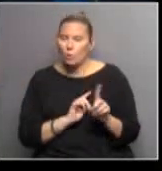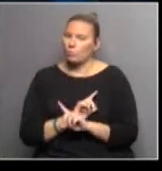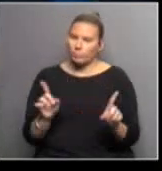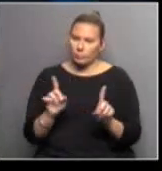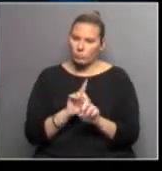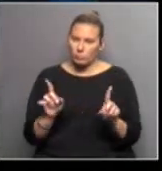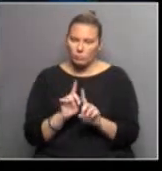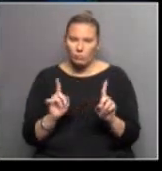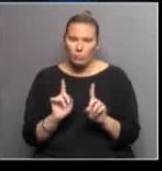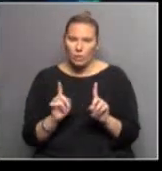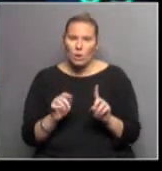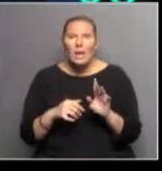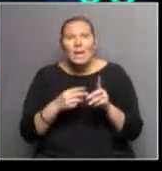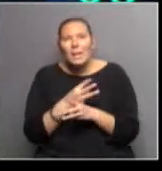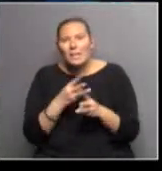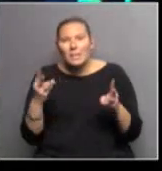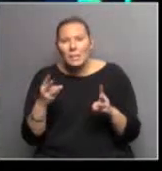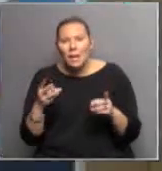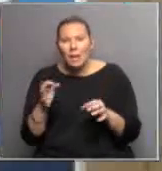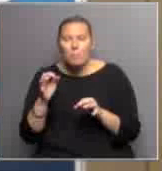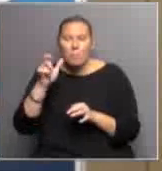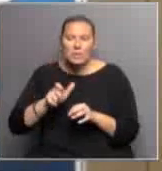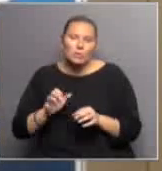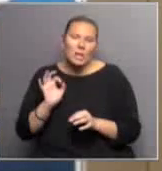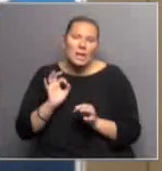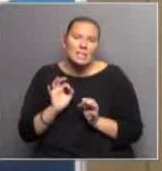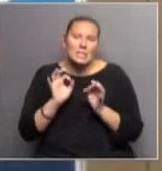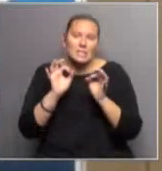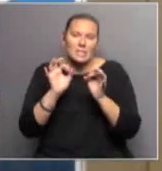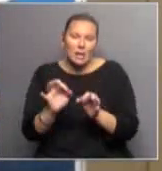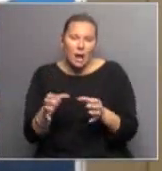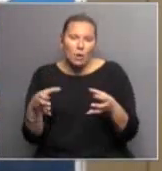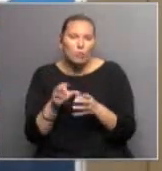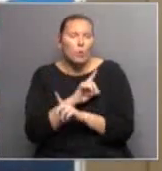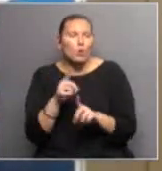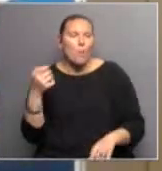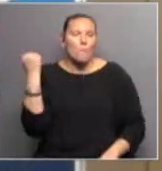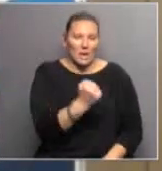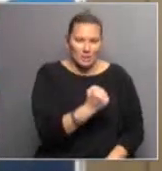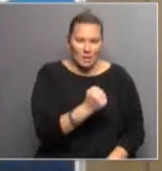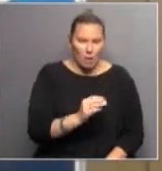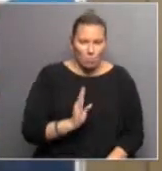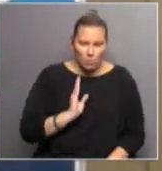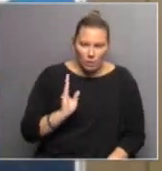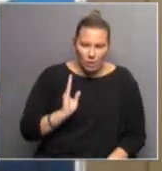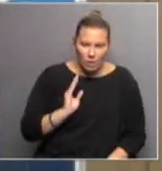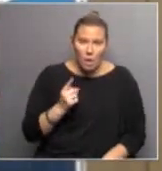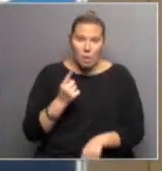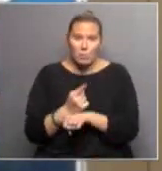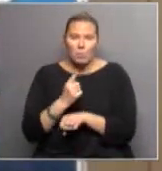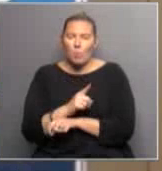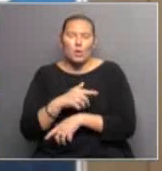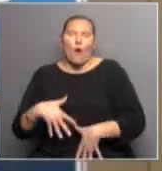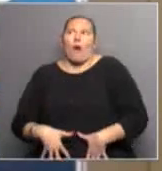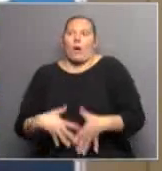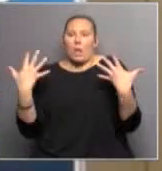No. Por lo general, los varones que llegan a los grupos no llegan al femicidio, ¿sí? Por un lado, porque no están tan